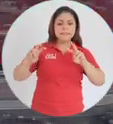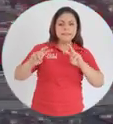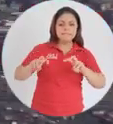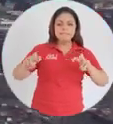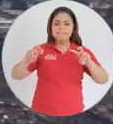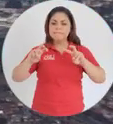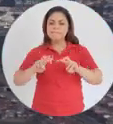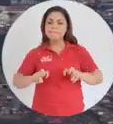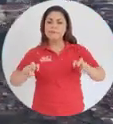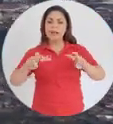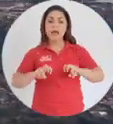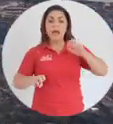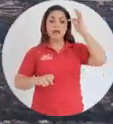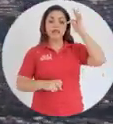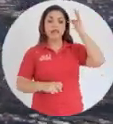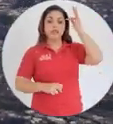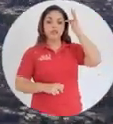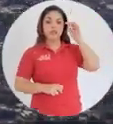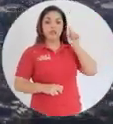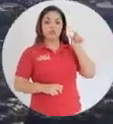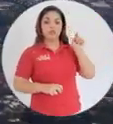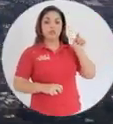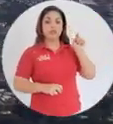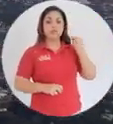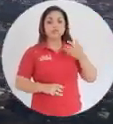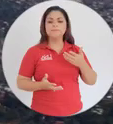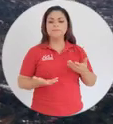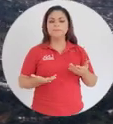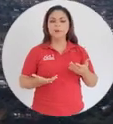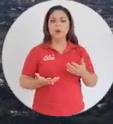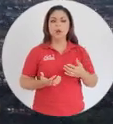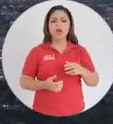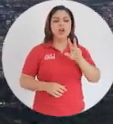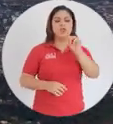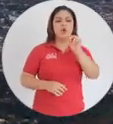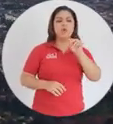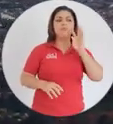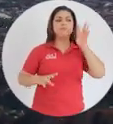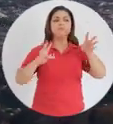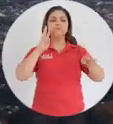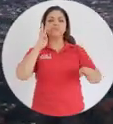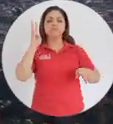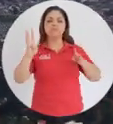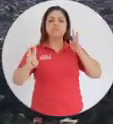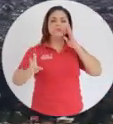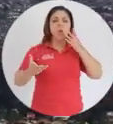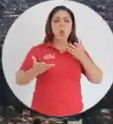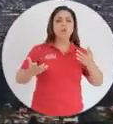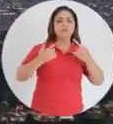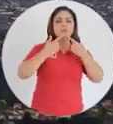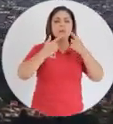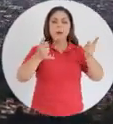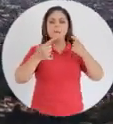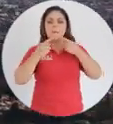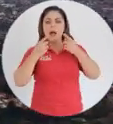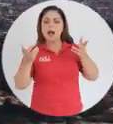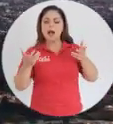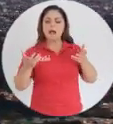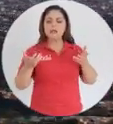con algún marco teórico, porque si no comenzamos a decir cosas que pueden